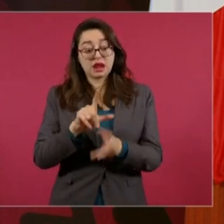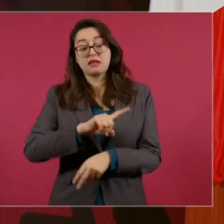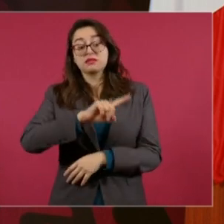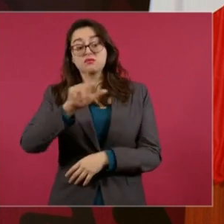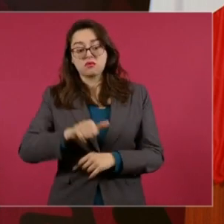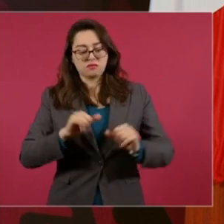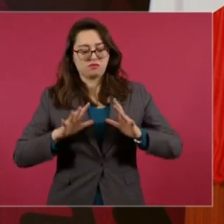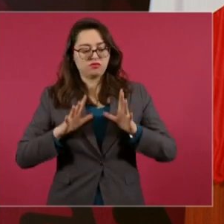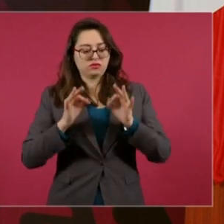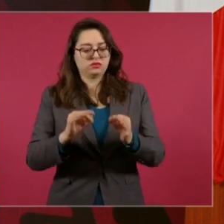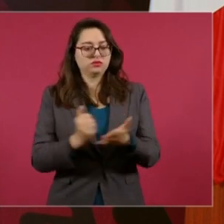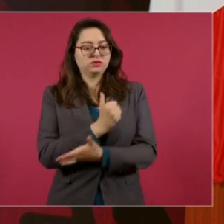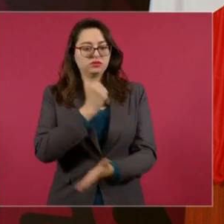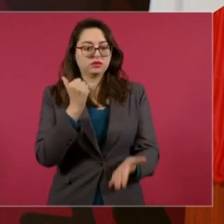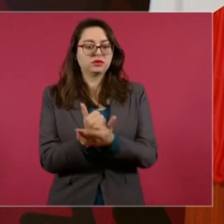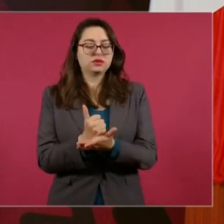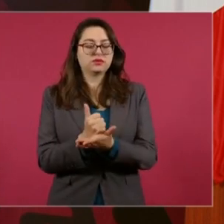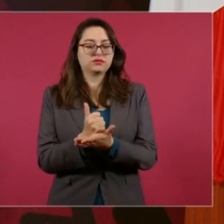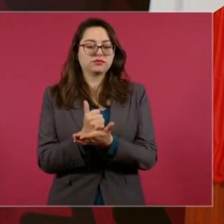Lo mismo,